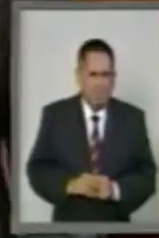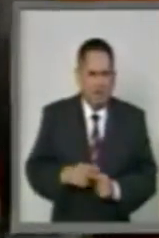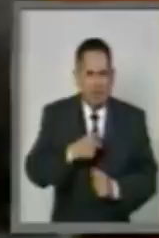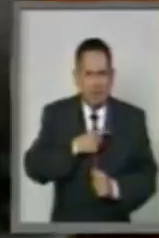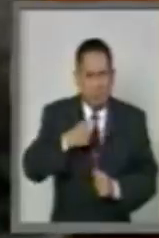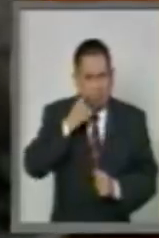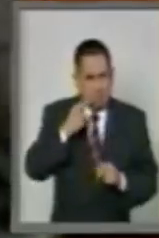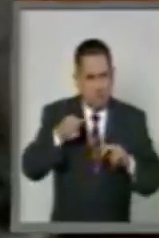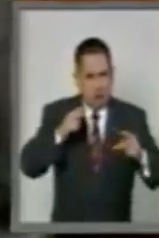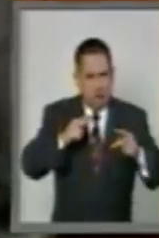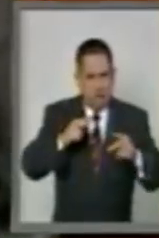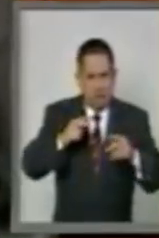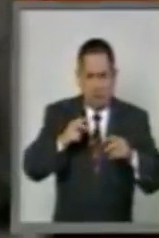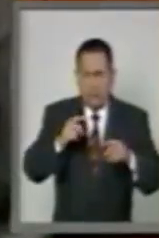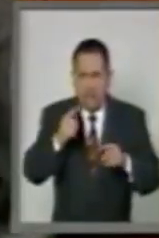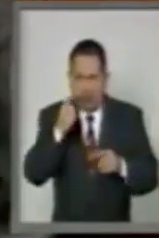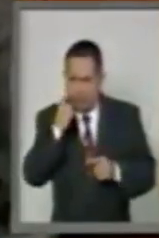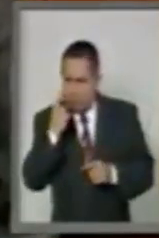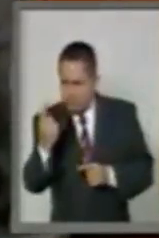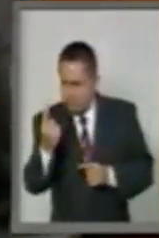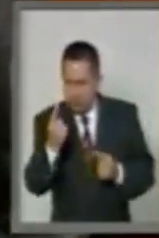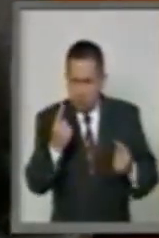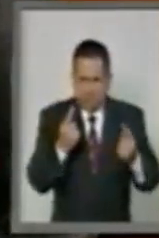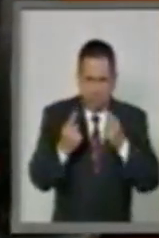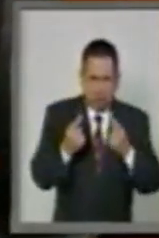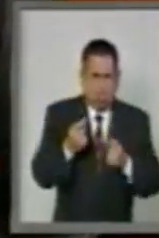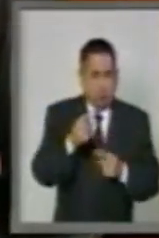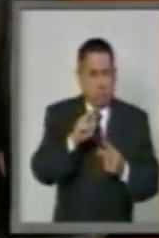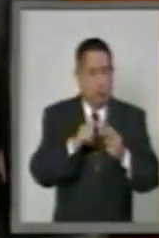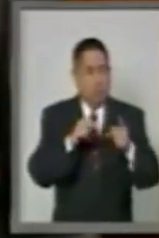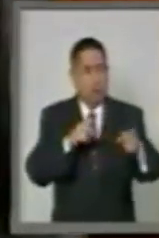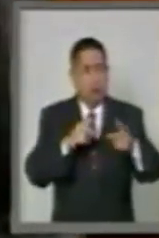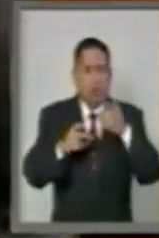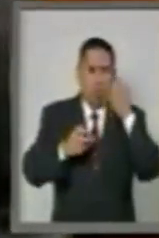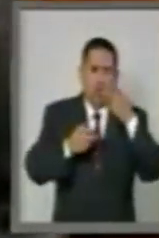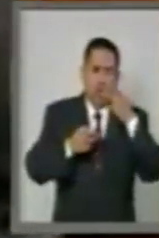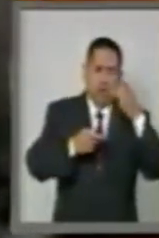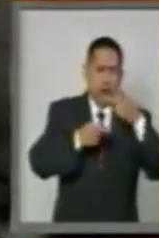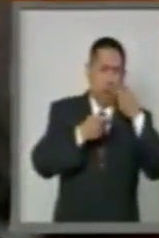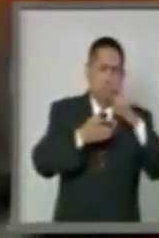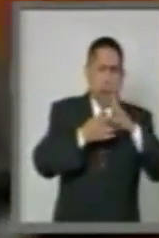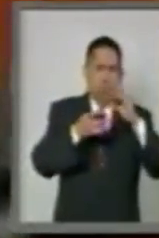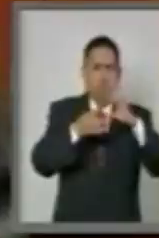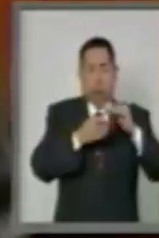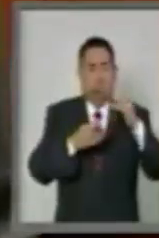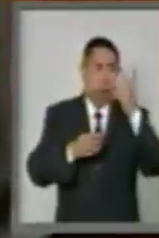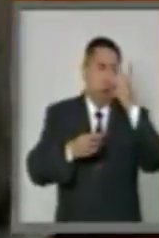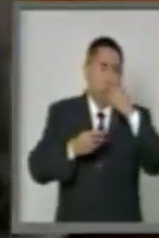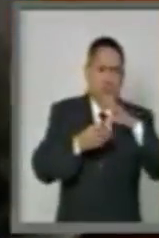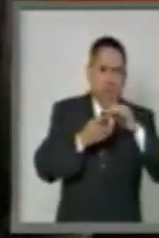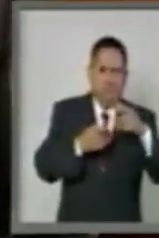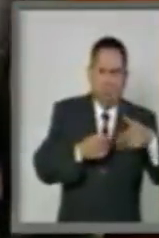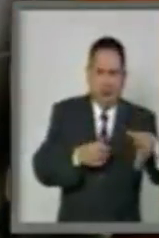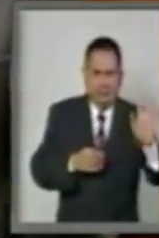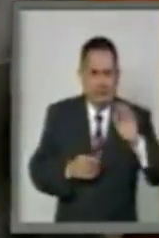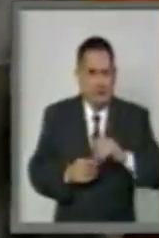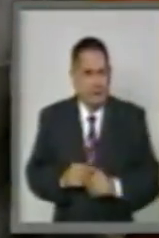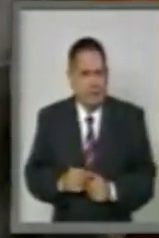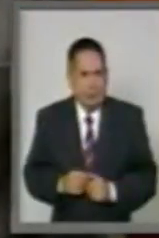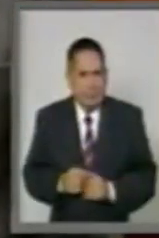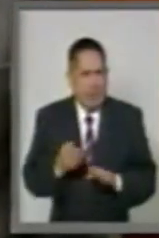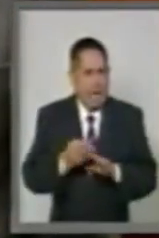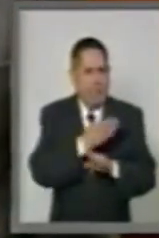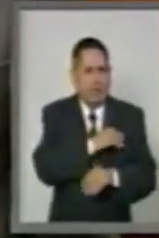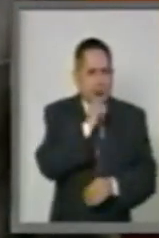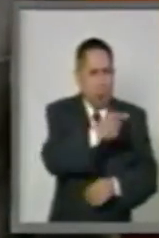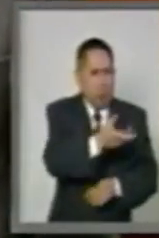escucharlo entonces y escucharlo ahora, el mismo tono grandilocuente. Yo sí, esto es una maravilla. Antes no lo